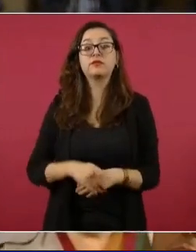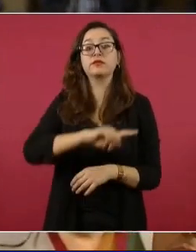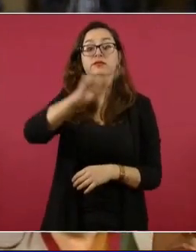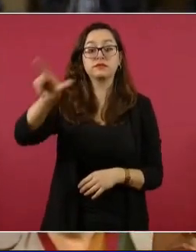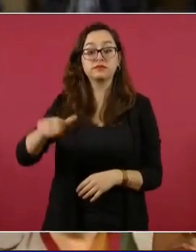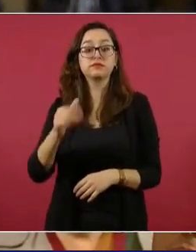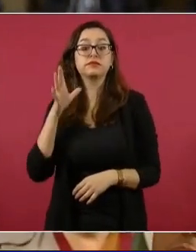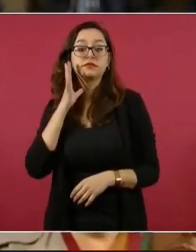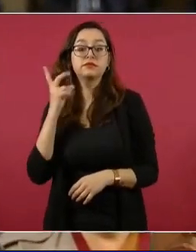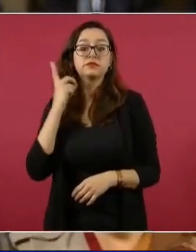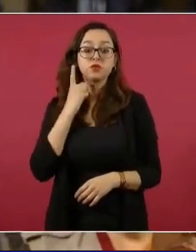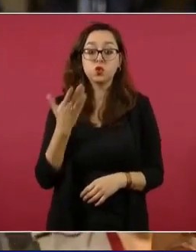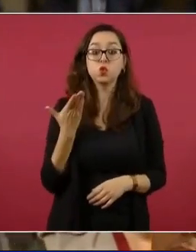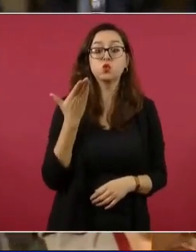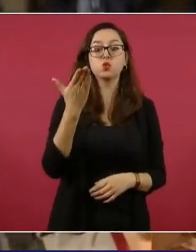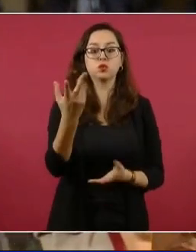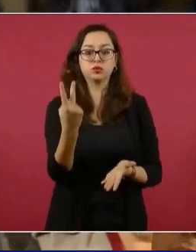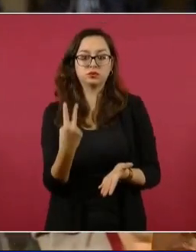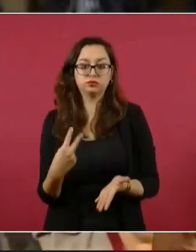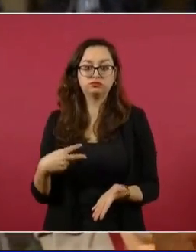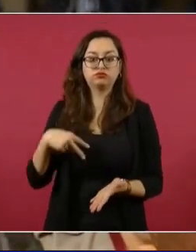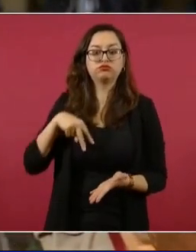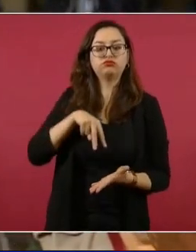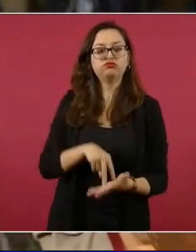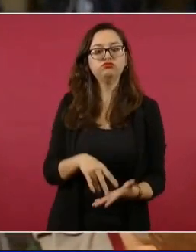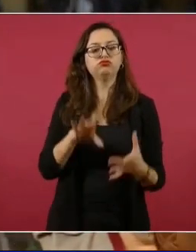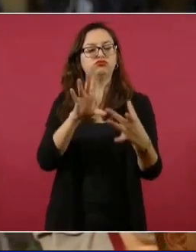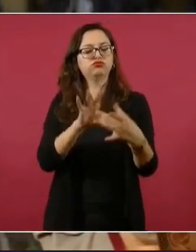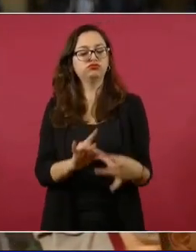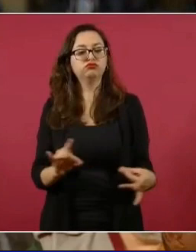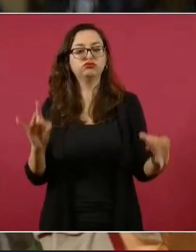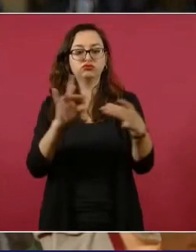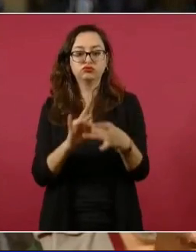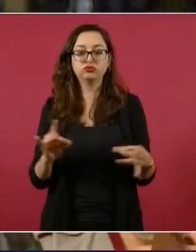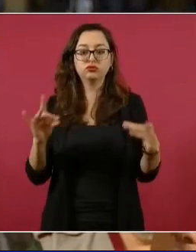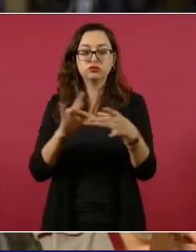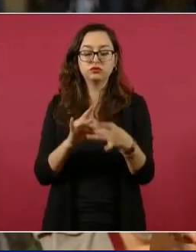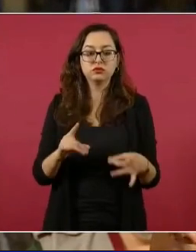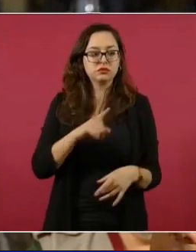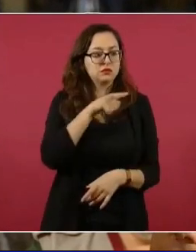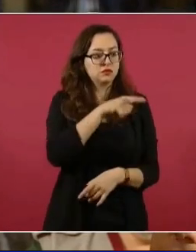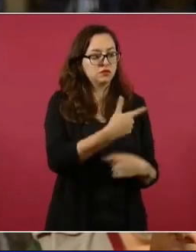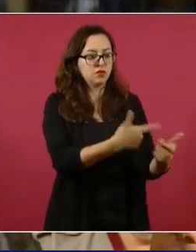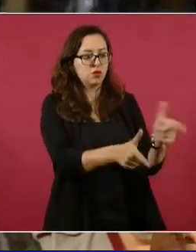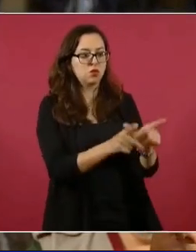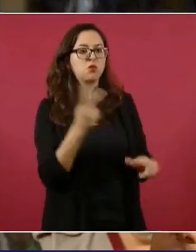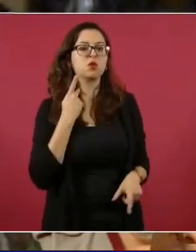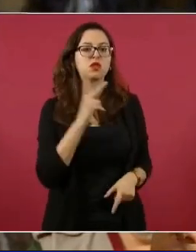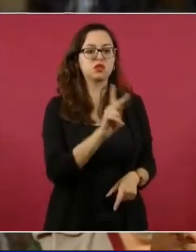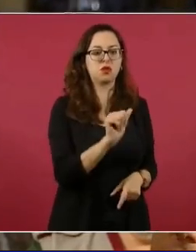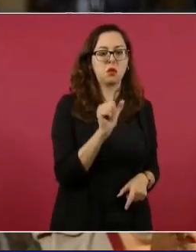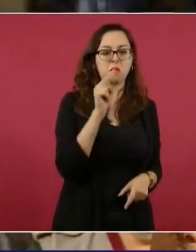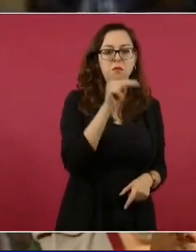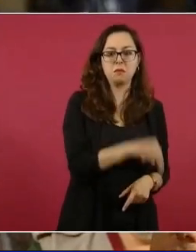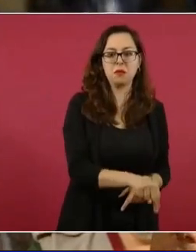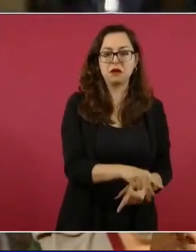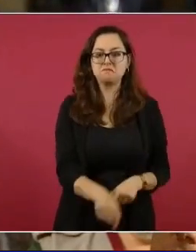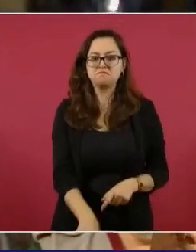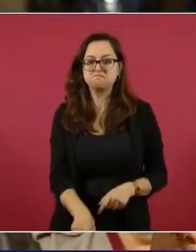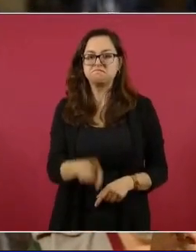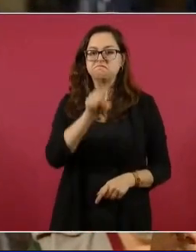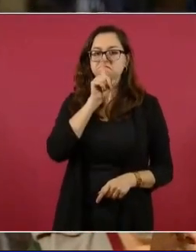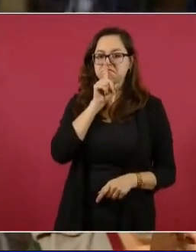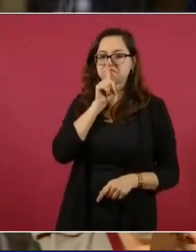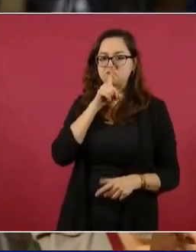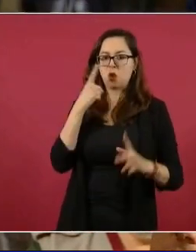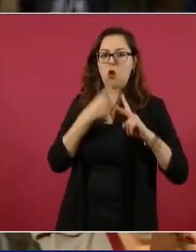del PAN, que coreó 1 a 1 hasta la cifra de 43, y también gritaron